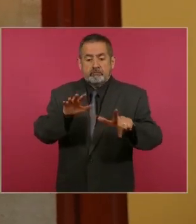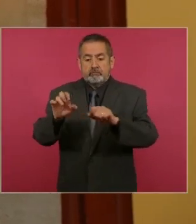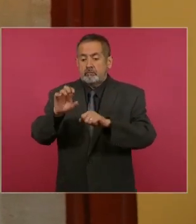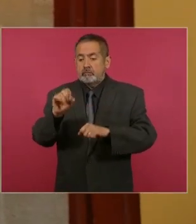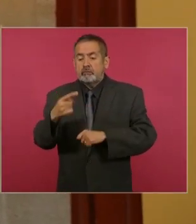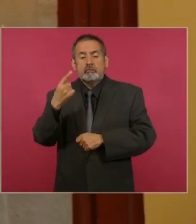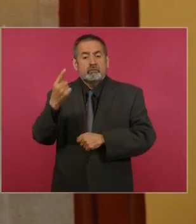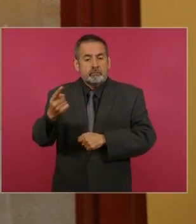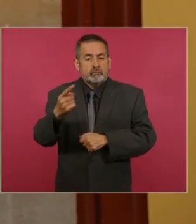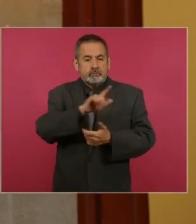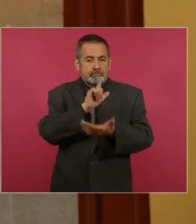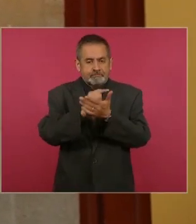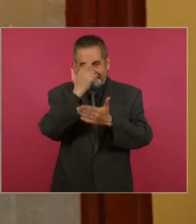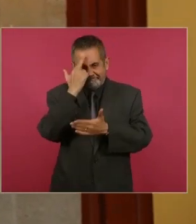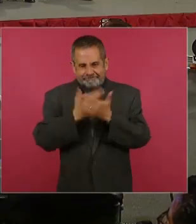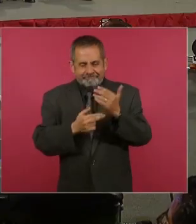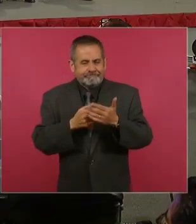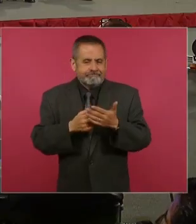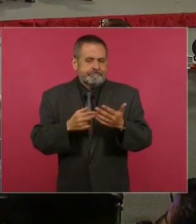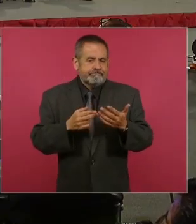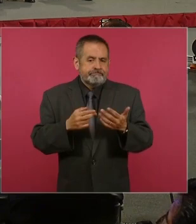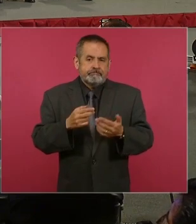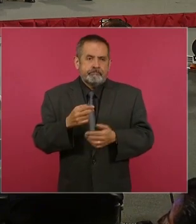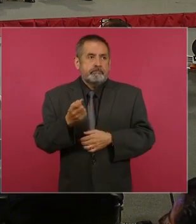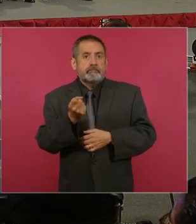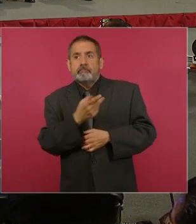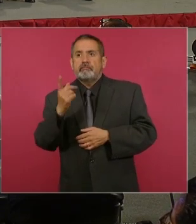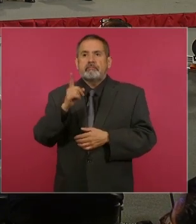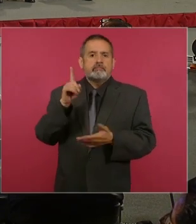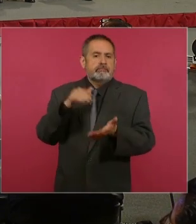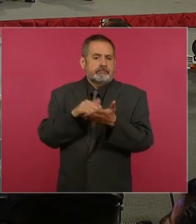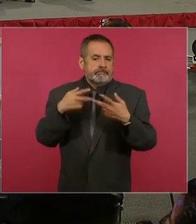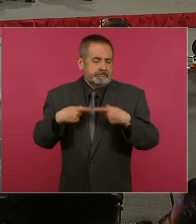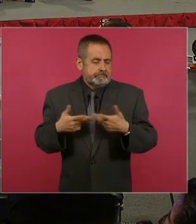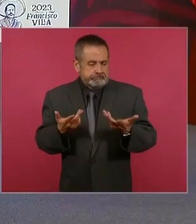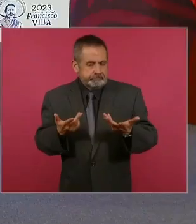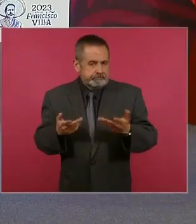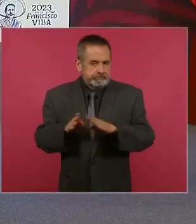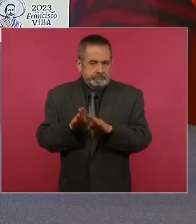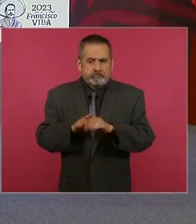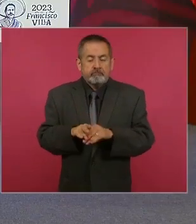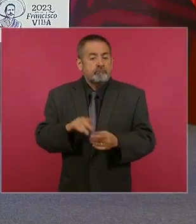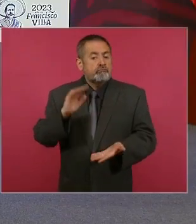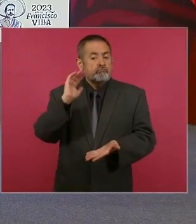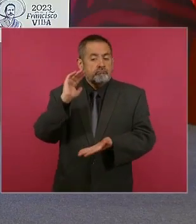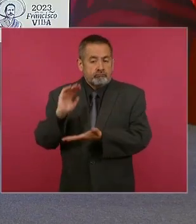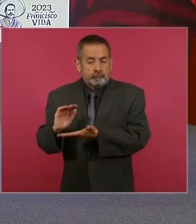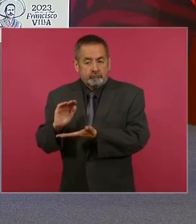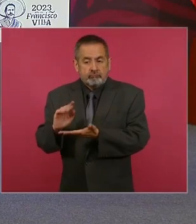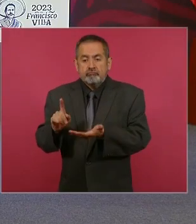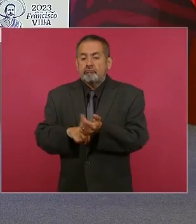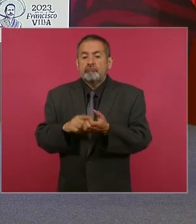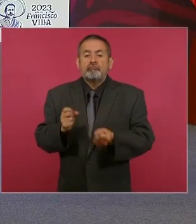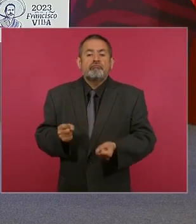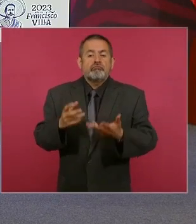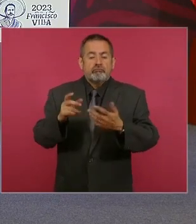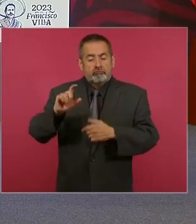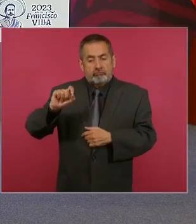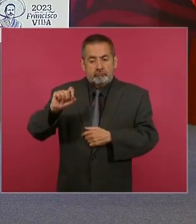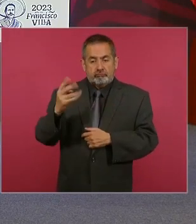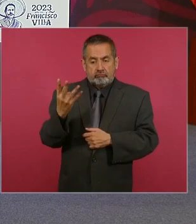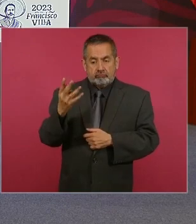28,701 delitos por cada 100,000 habitantes, pero esto significa una reducción en este sexenio del